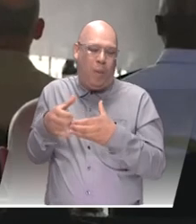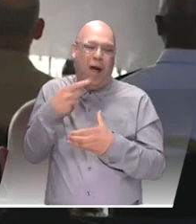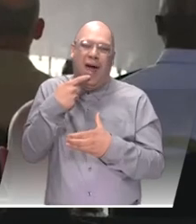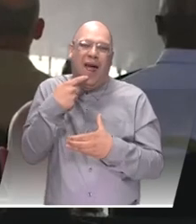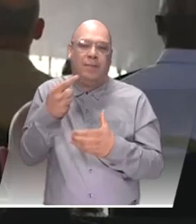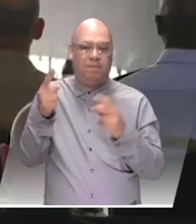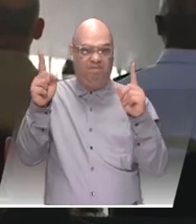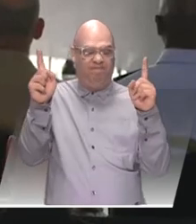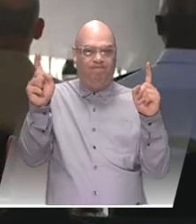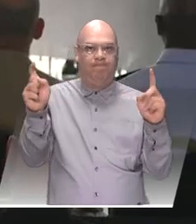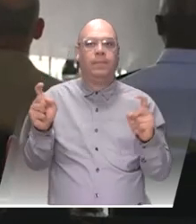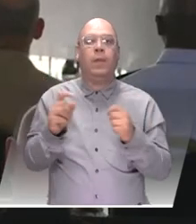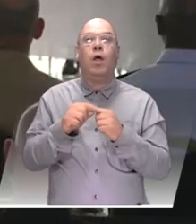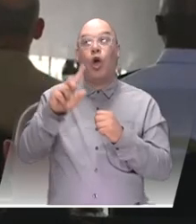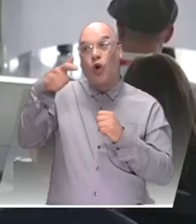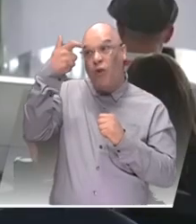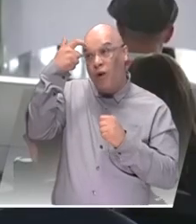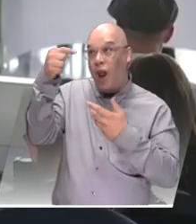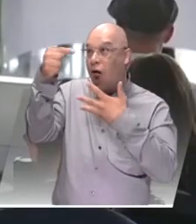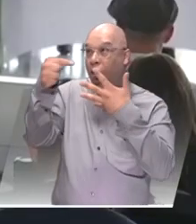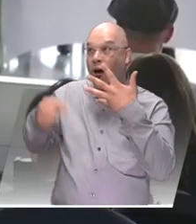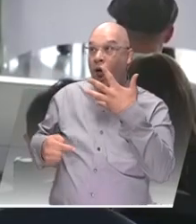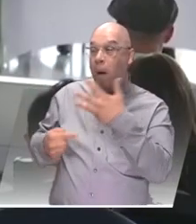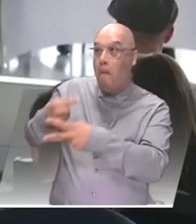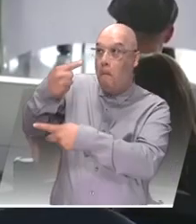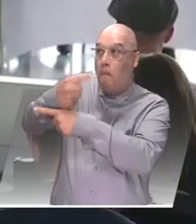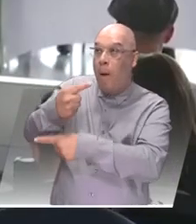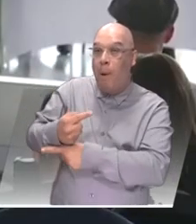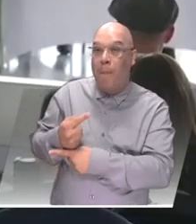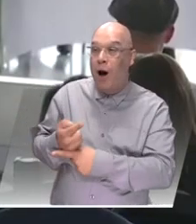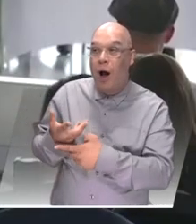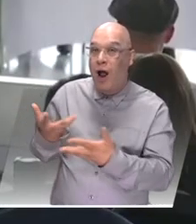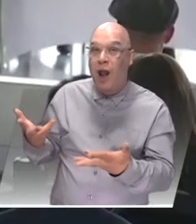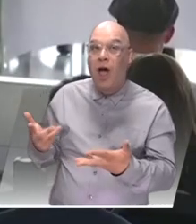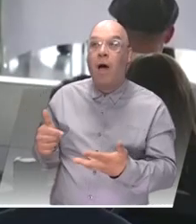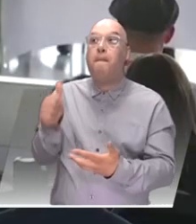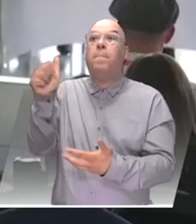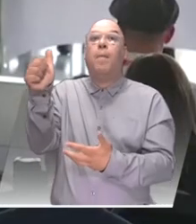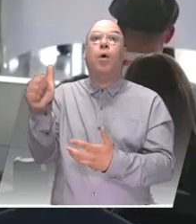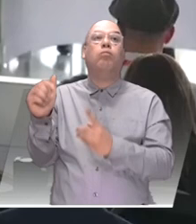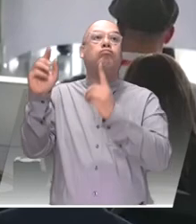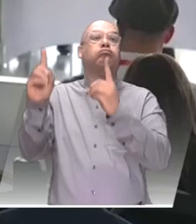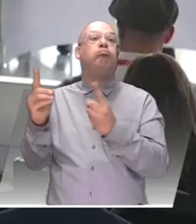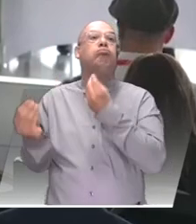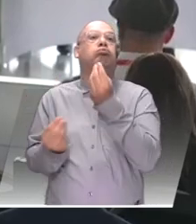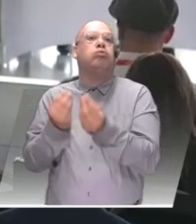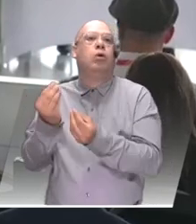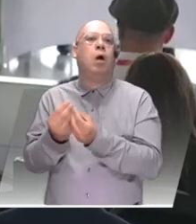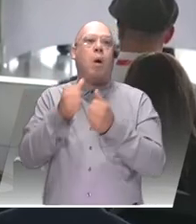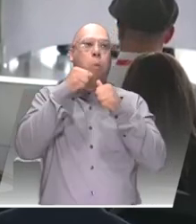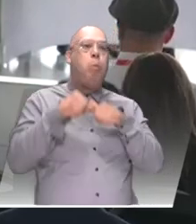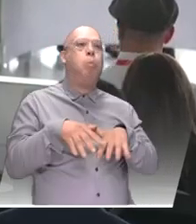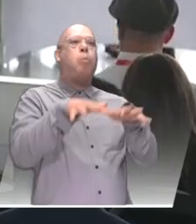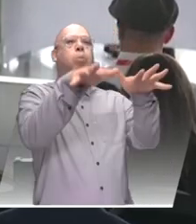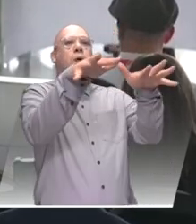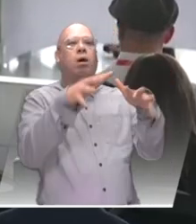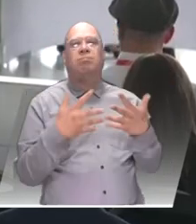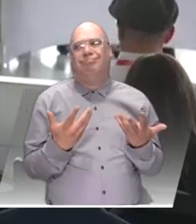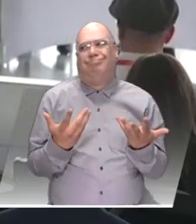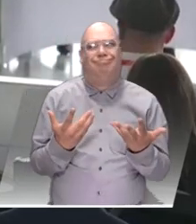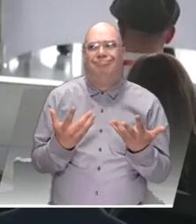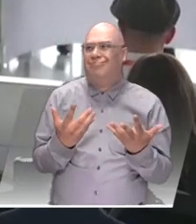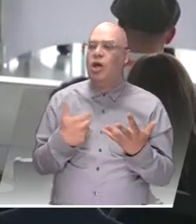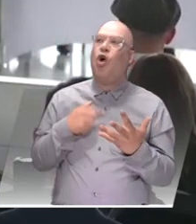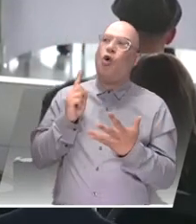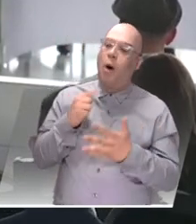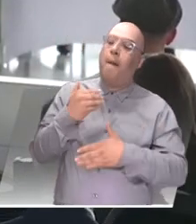como el gobierno no cumple con los procesos de discusión de la mesa y toma medidas unilaterales y las hace públicas, estos procedimientos ponen